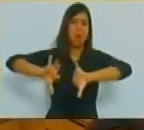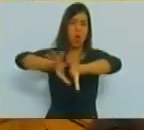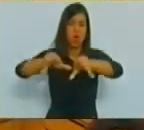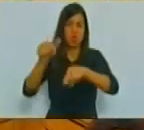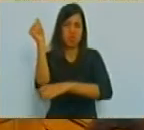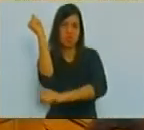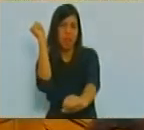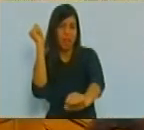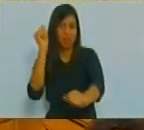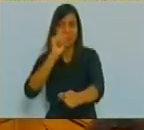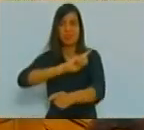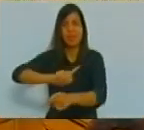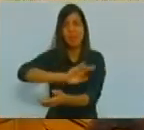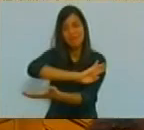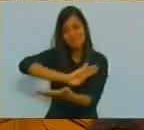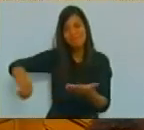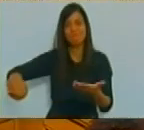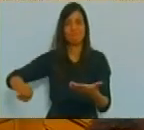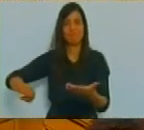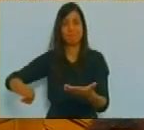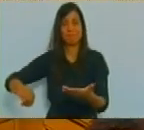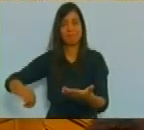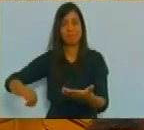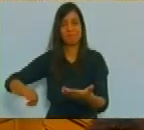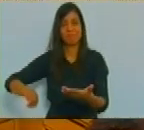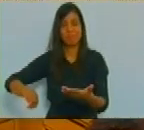para enfrentar la corrupción